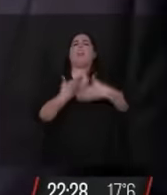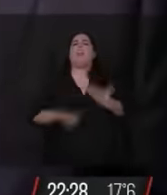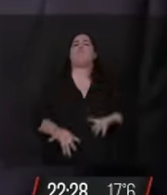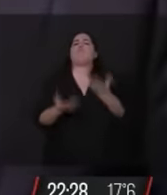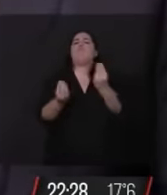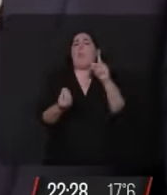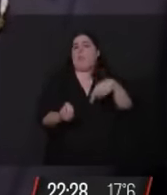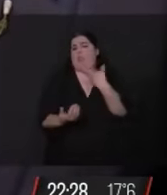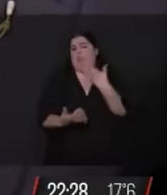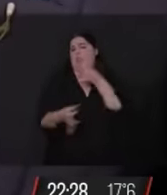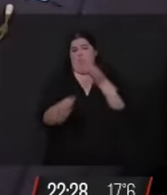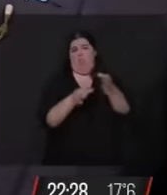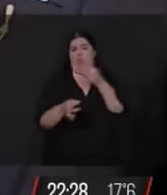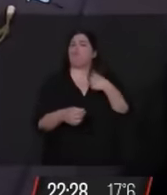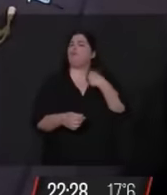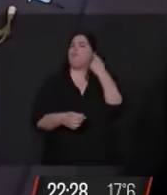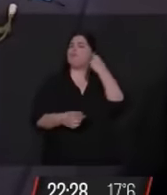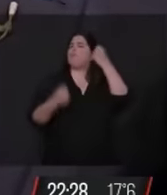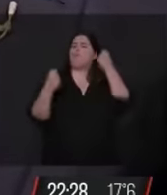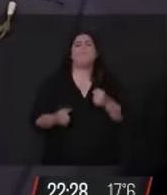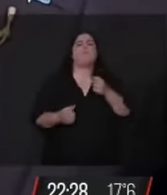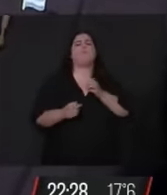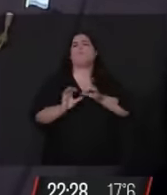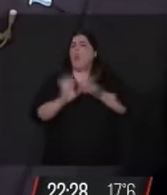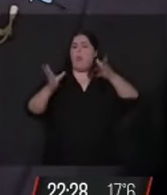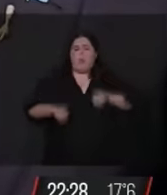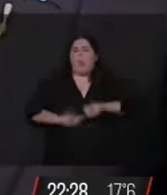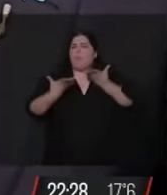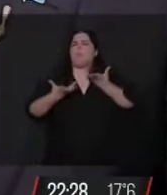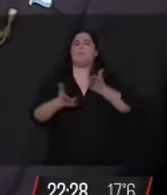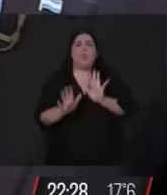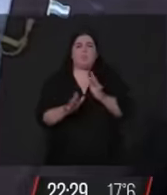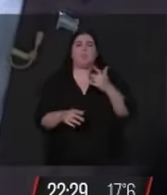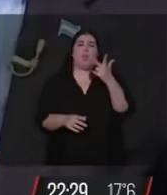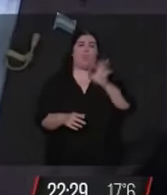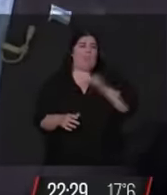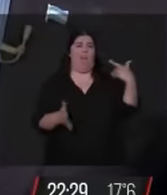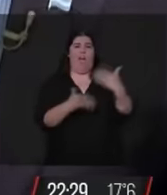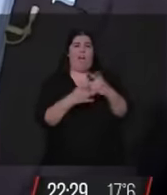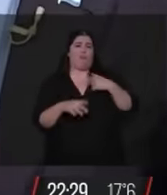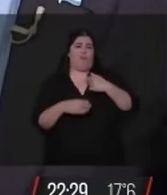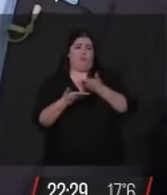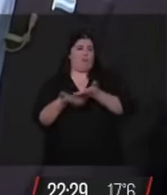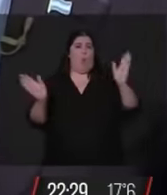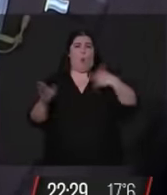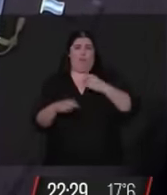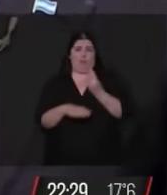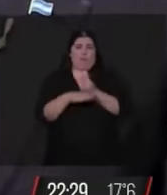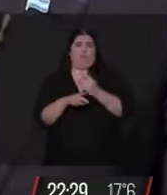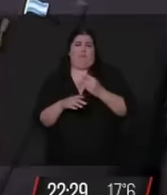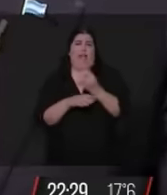Y creo enormemente en la libertad de expresión. Llevo 30 años en la vida pública, con errores y aciertos.